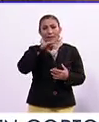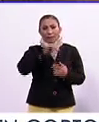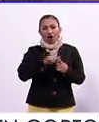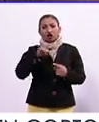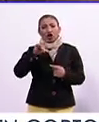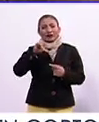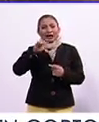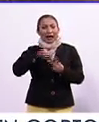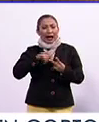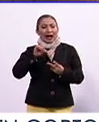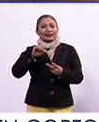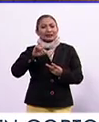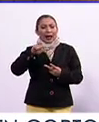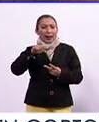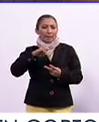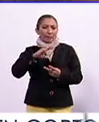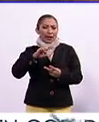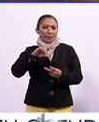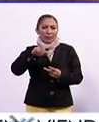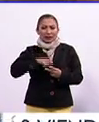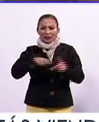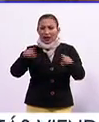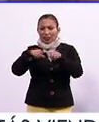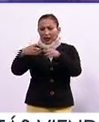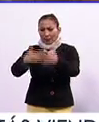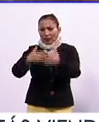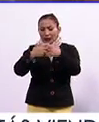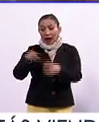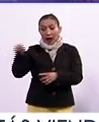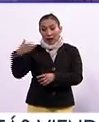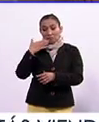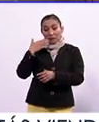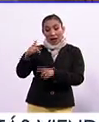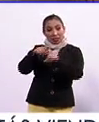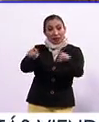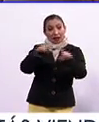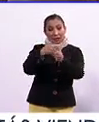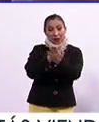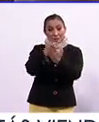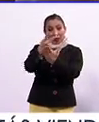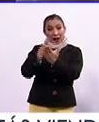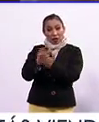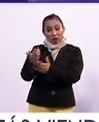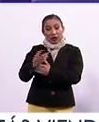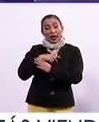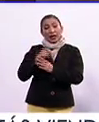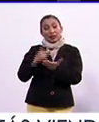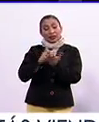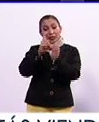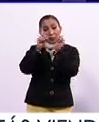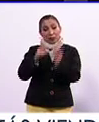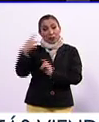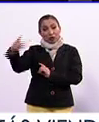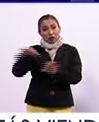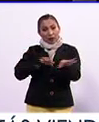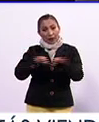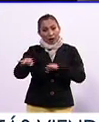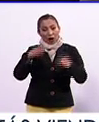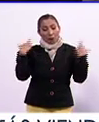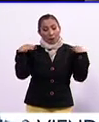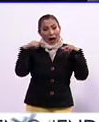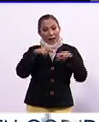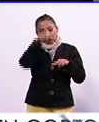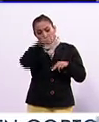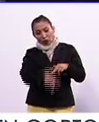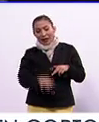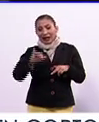cementeros Tolteca y Cemex, entre otras empresas. Es merecedor de diversas distinciones y diplomados por su labor en la